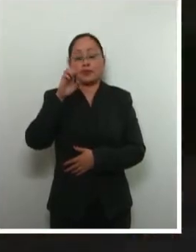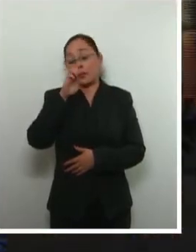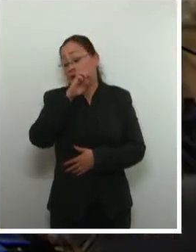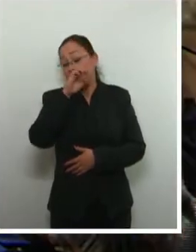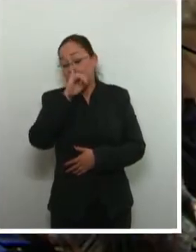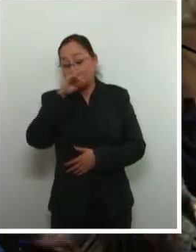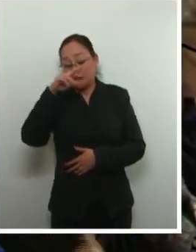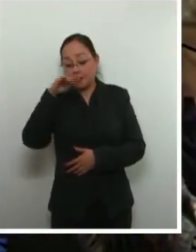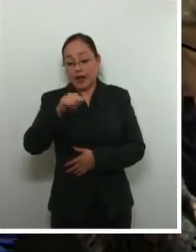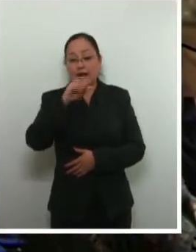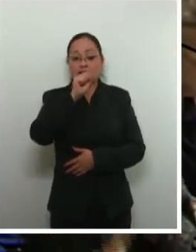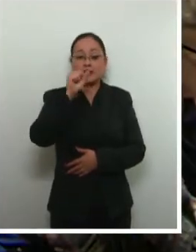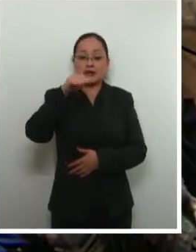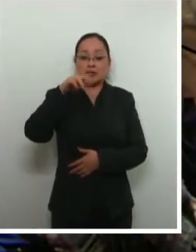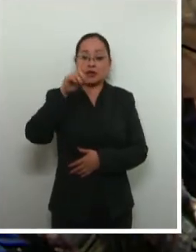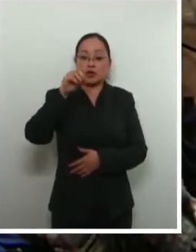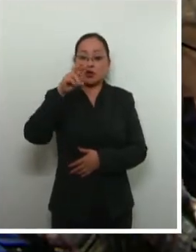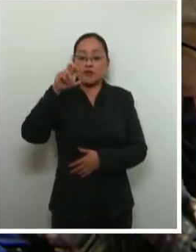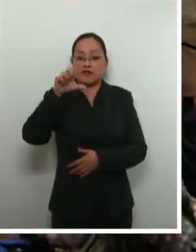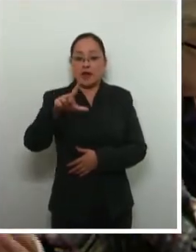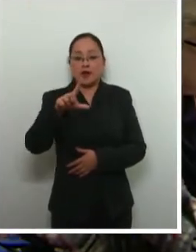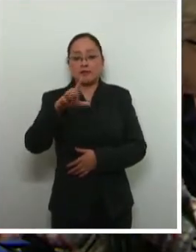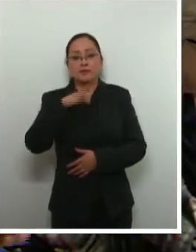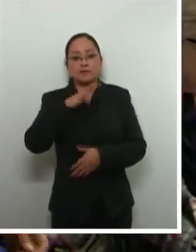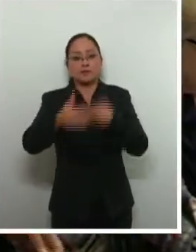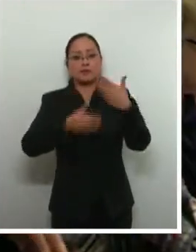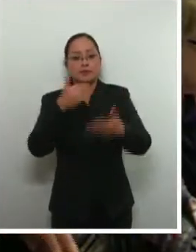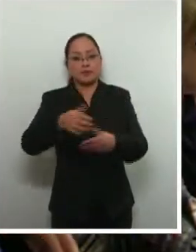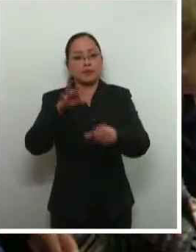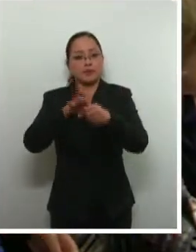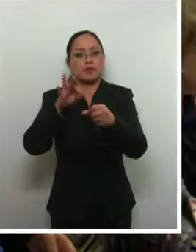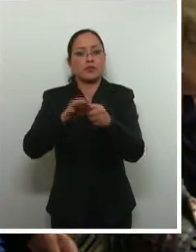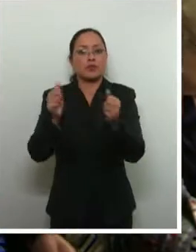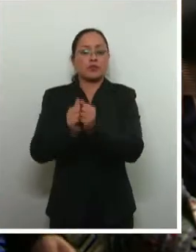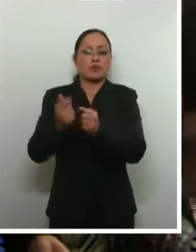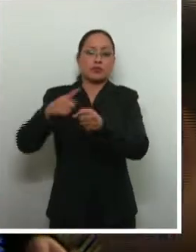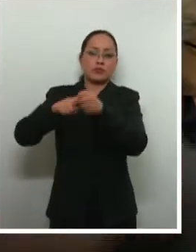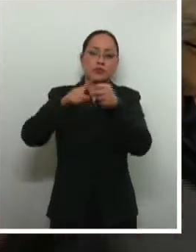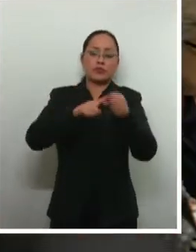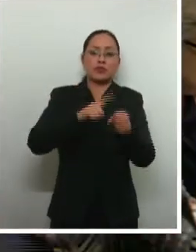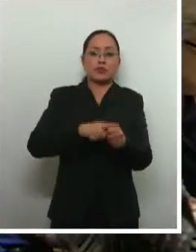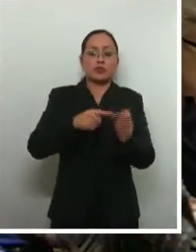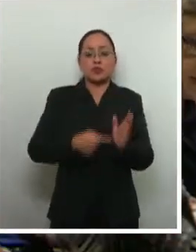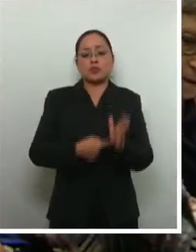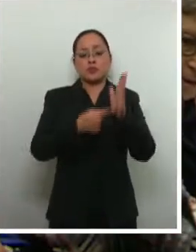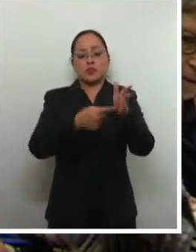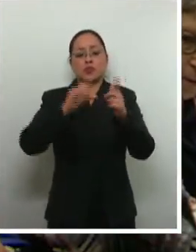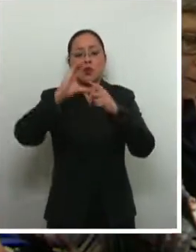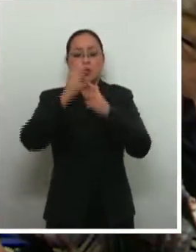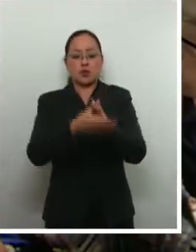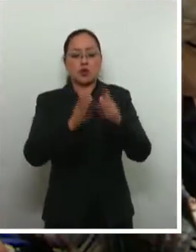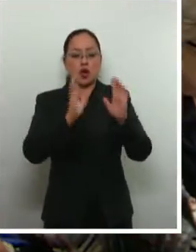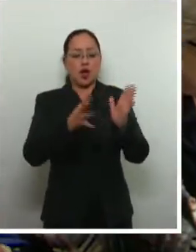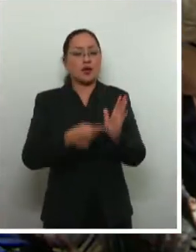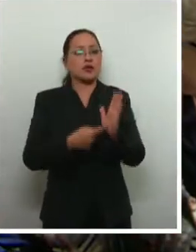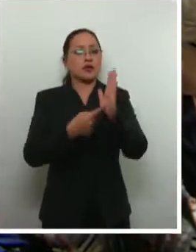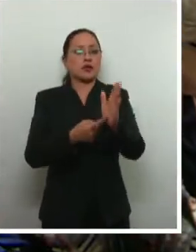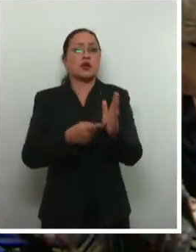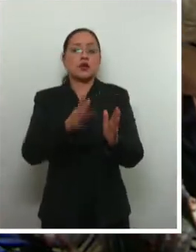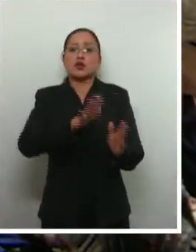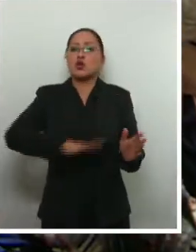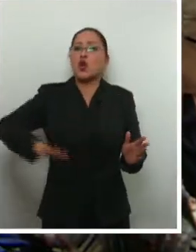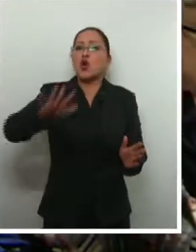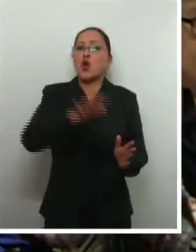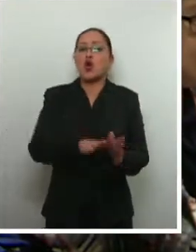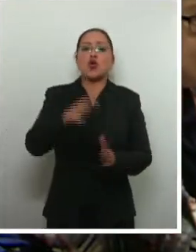Sandoval Ballesteros, se procede a la votación nominal de la reserva que fue presentada por la comisión y que fue